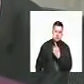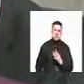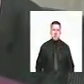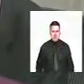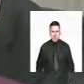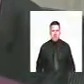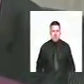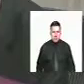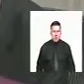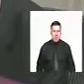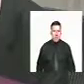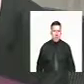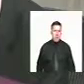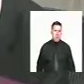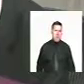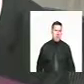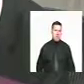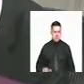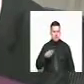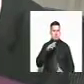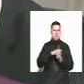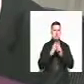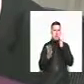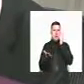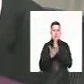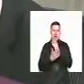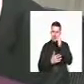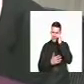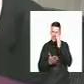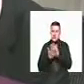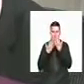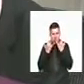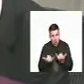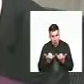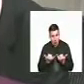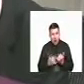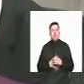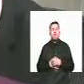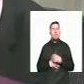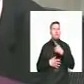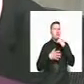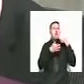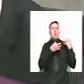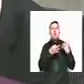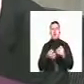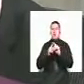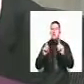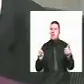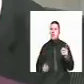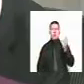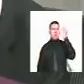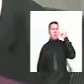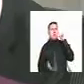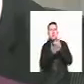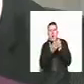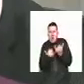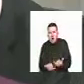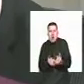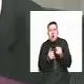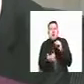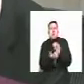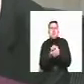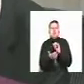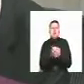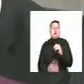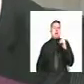paso, generó su primera víctima. Hoy vemos que las condiciones no son distintas a la posición del gobierno,